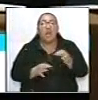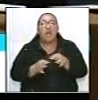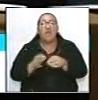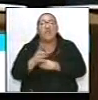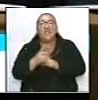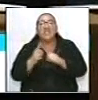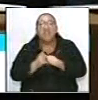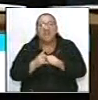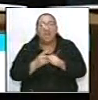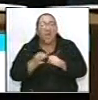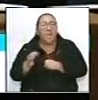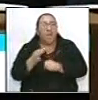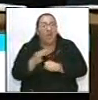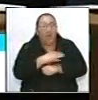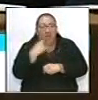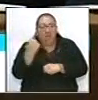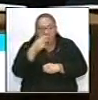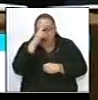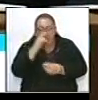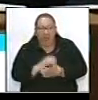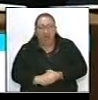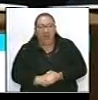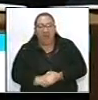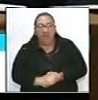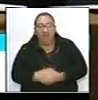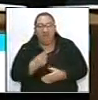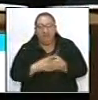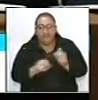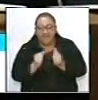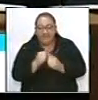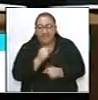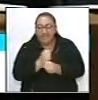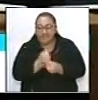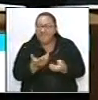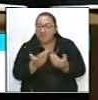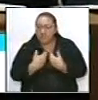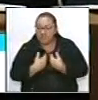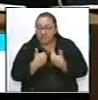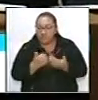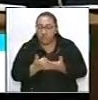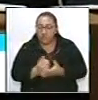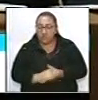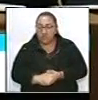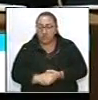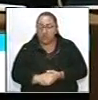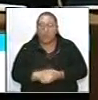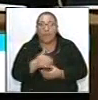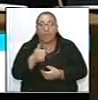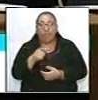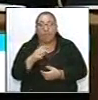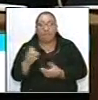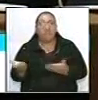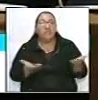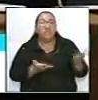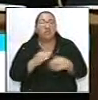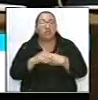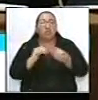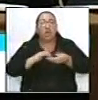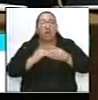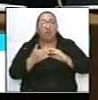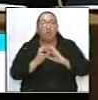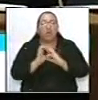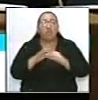las regiones a nivel nacional, ¿no? Especializados como agentes comunitarios, al servicio de la